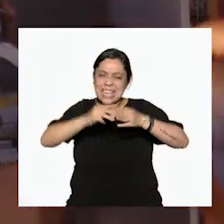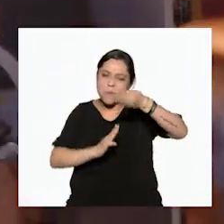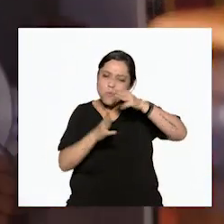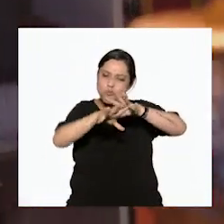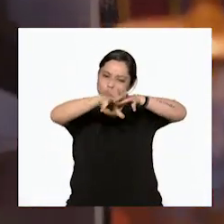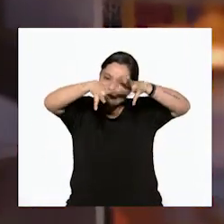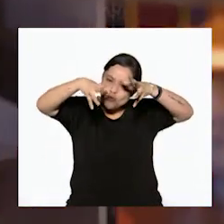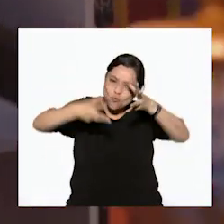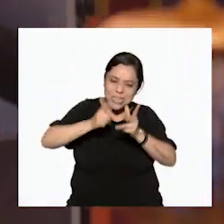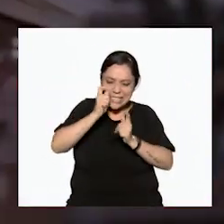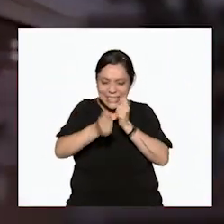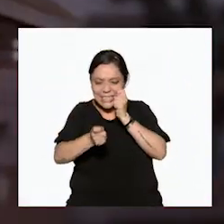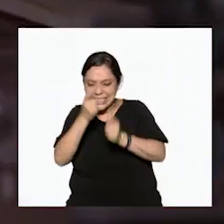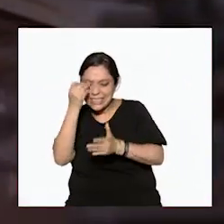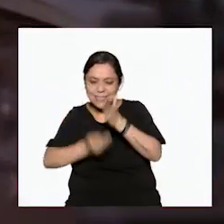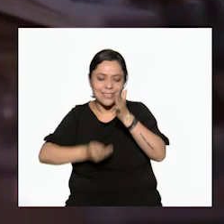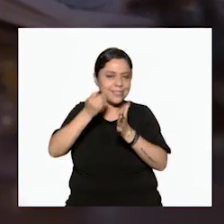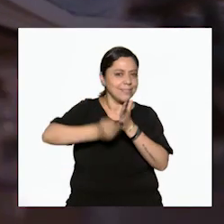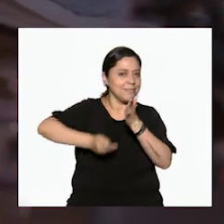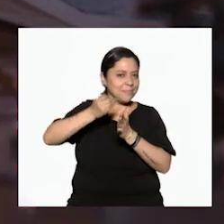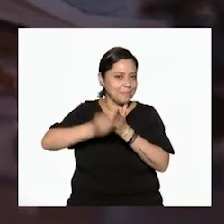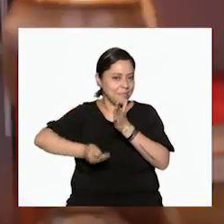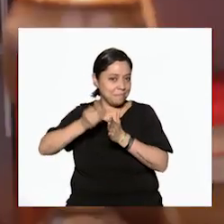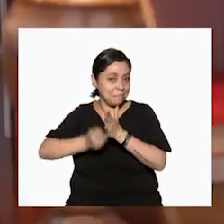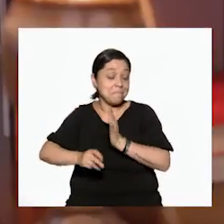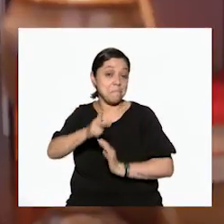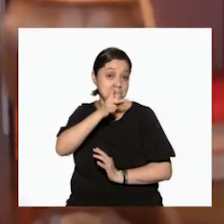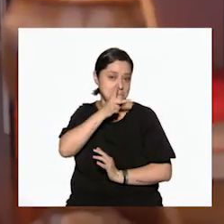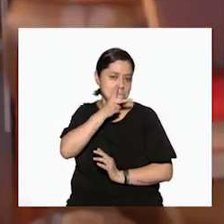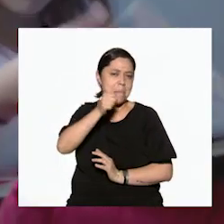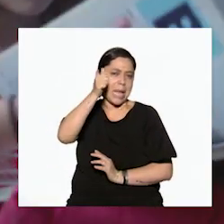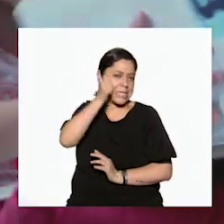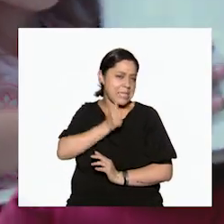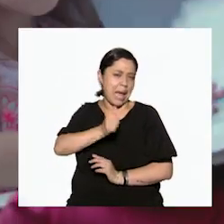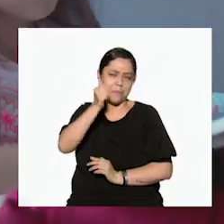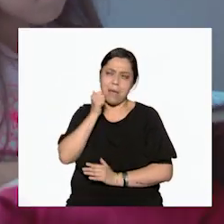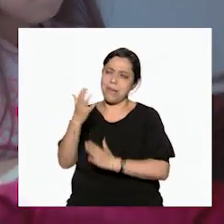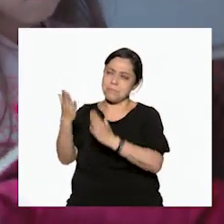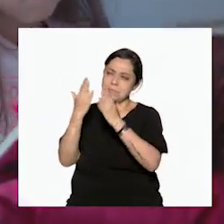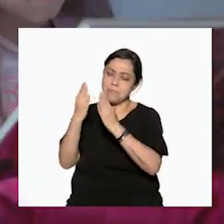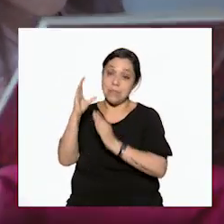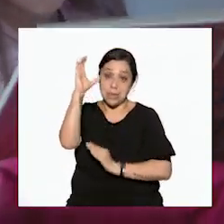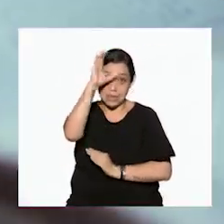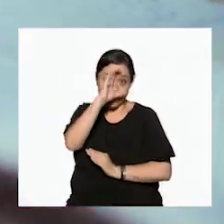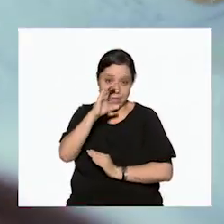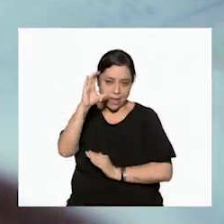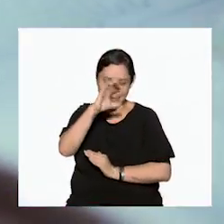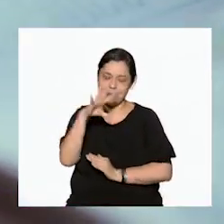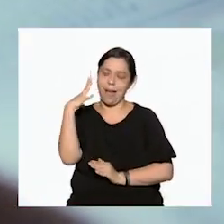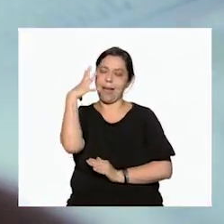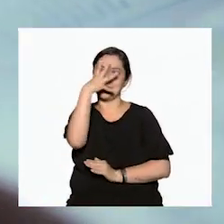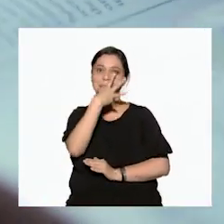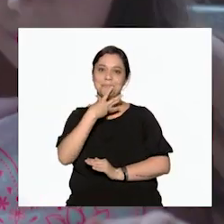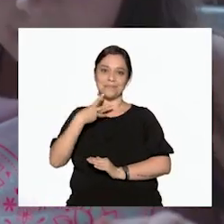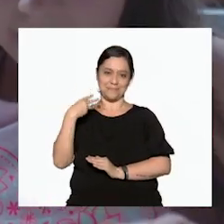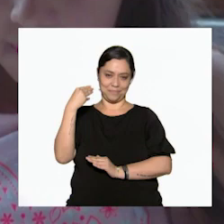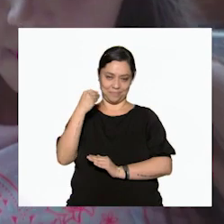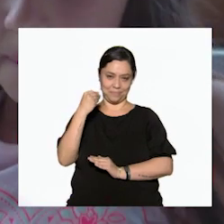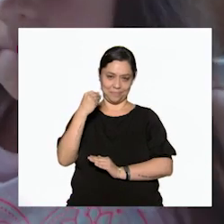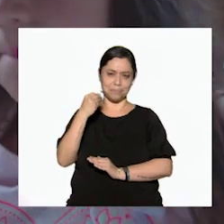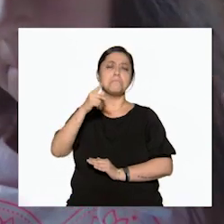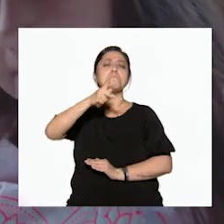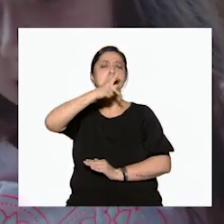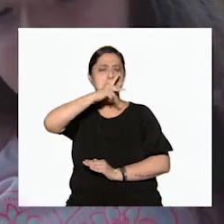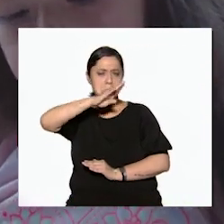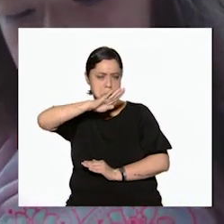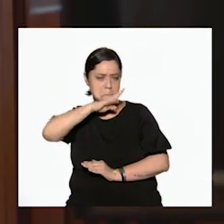había enterrados en la tierra. Mi papá siempre nos enseñó que las ciencias eran maravillosas. Y aunque mis